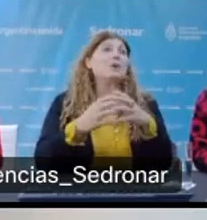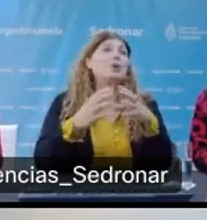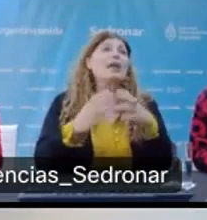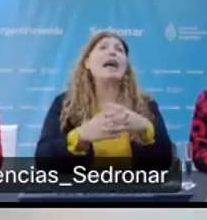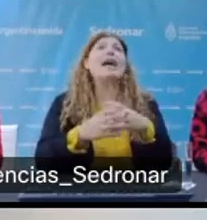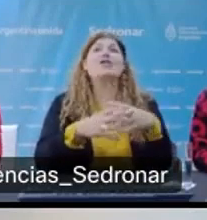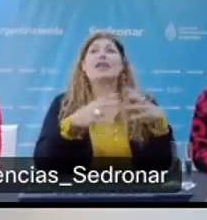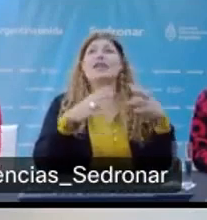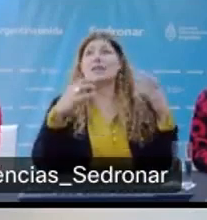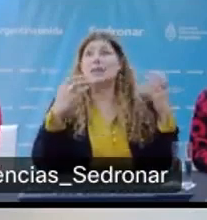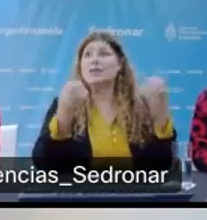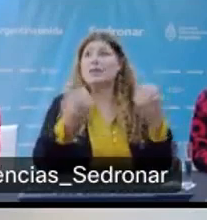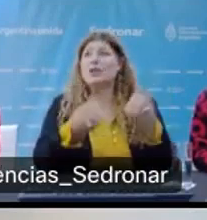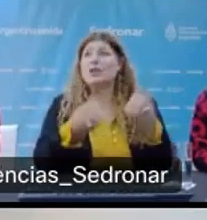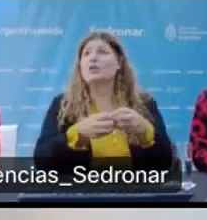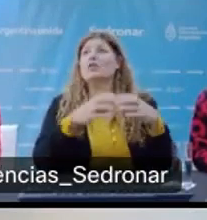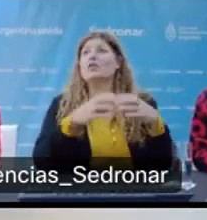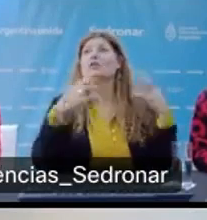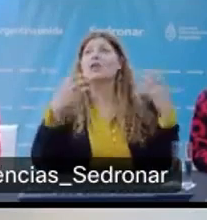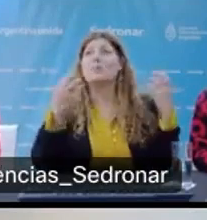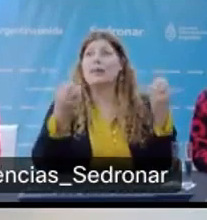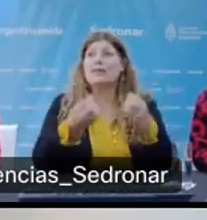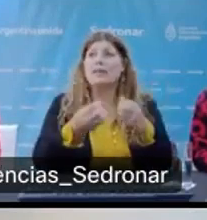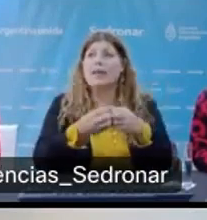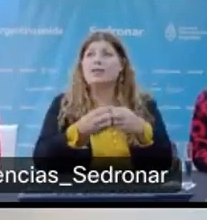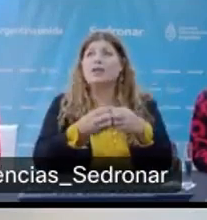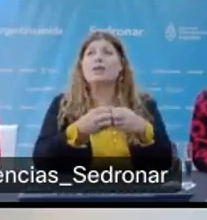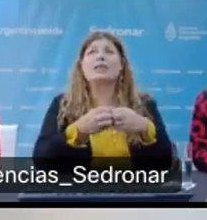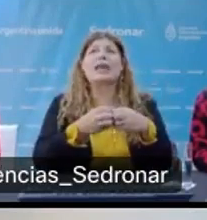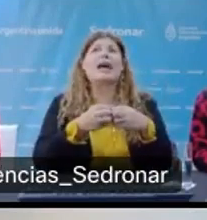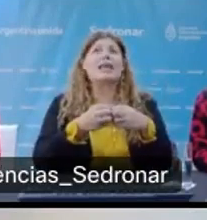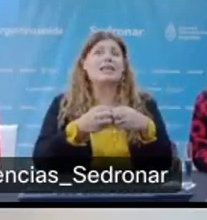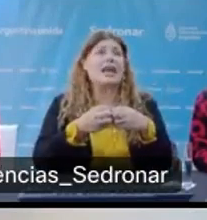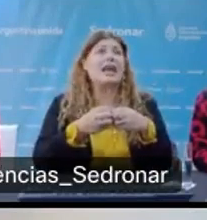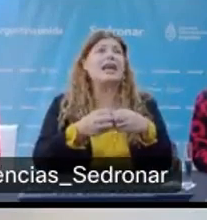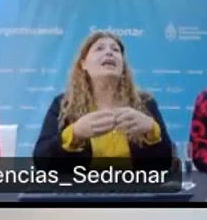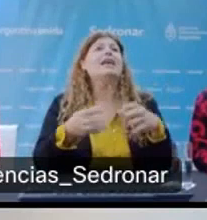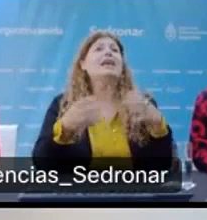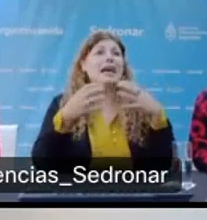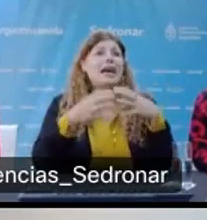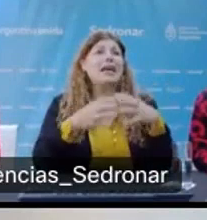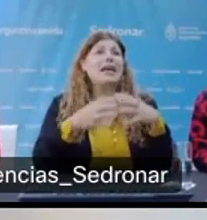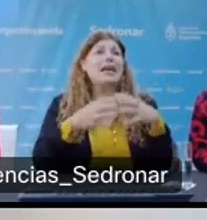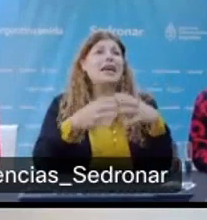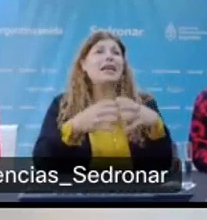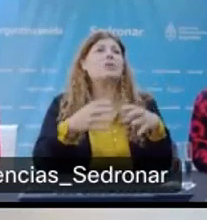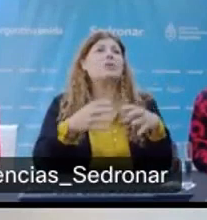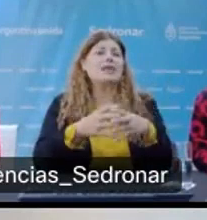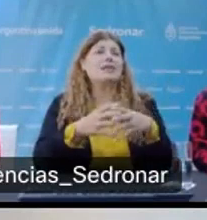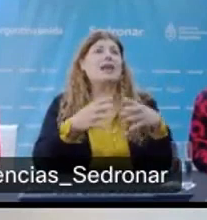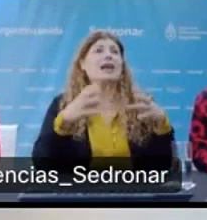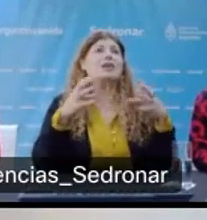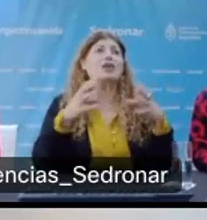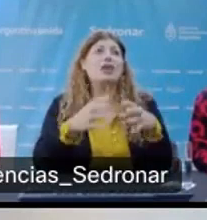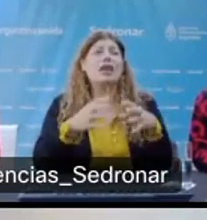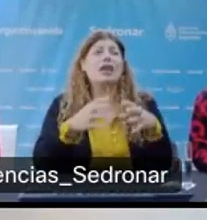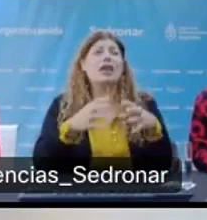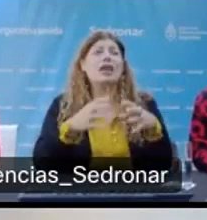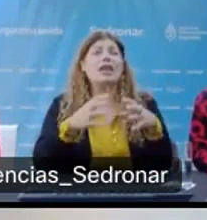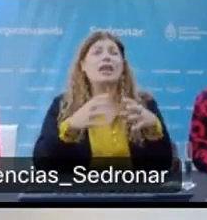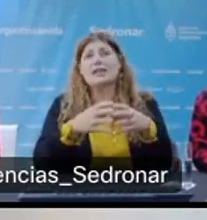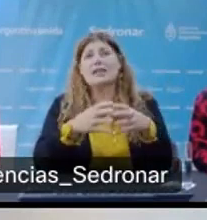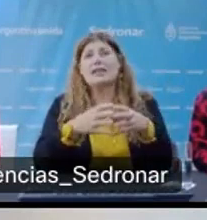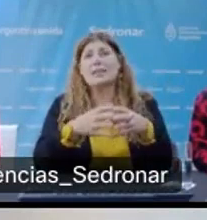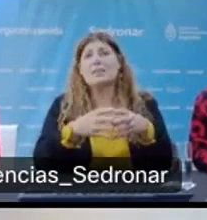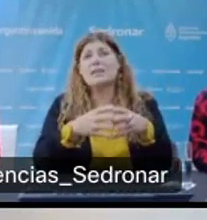malvivir, por un lado, y de crecimiento de consumo y de padecimientos mentales y tal, hay que escuchar, hay que registrar al otro y hay que